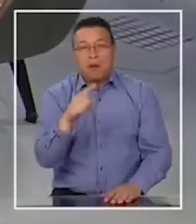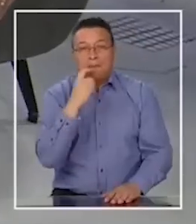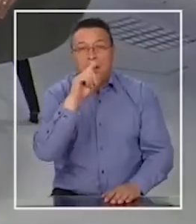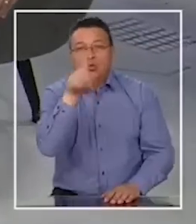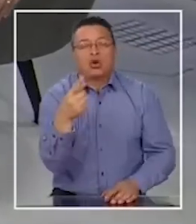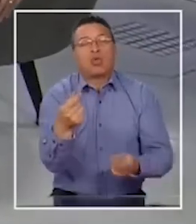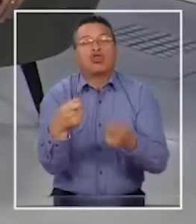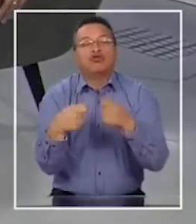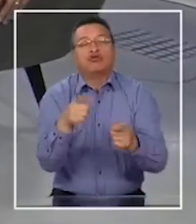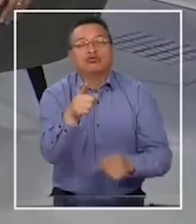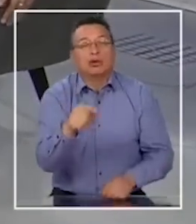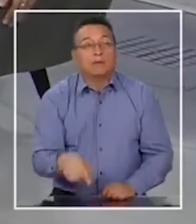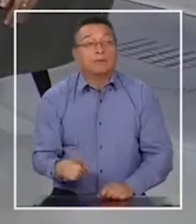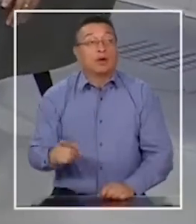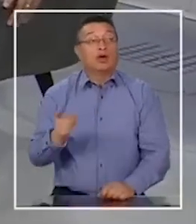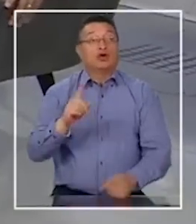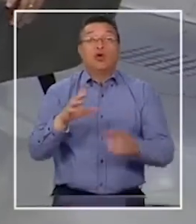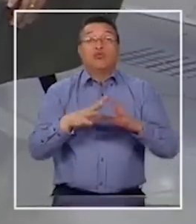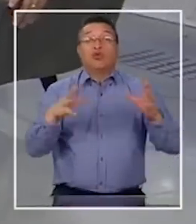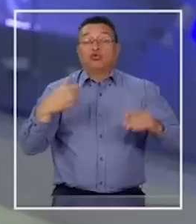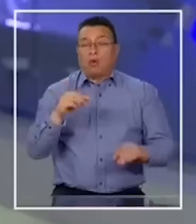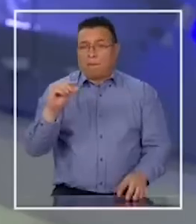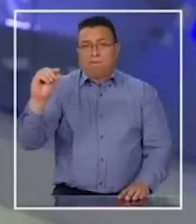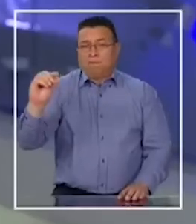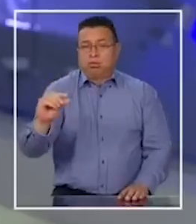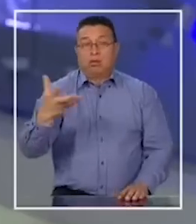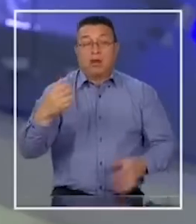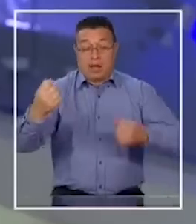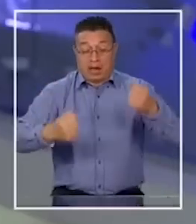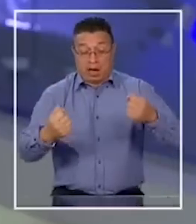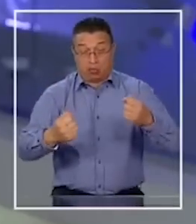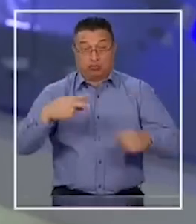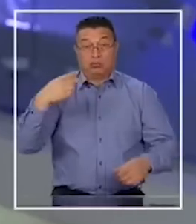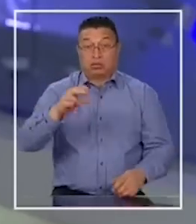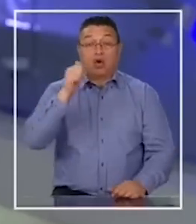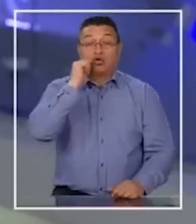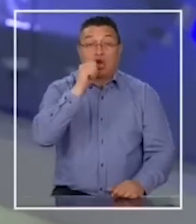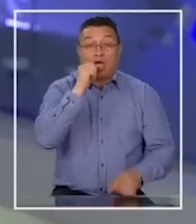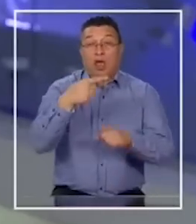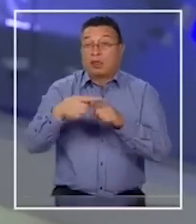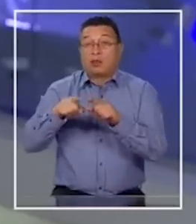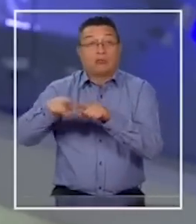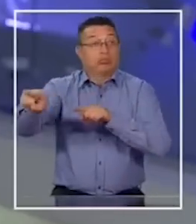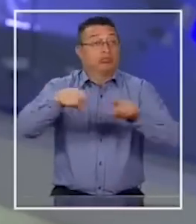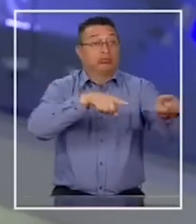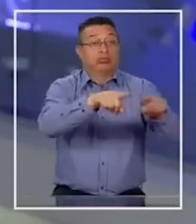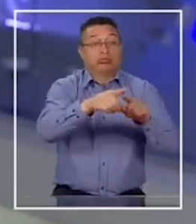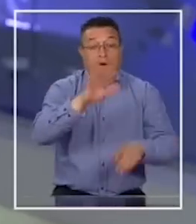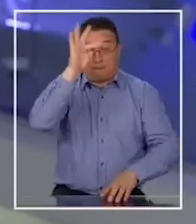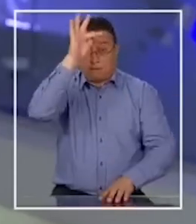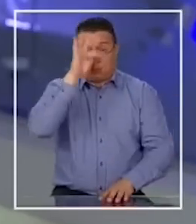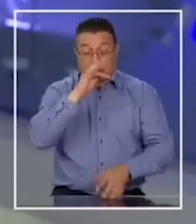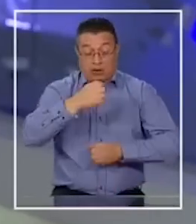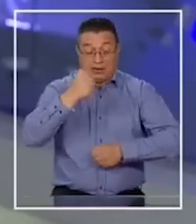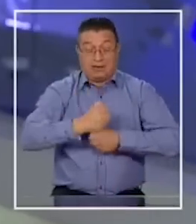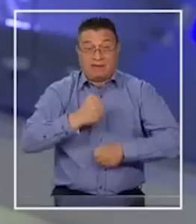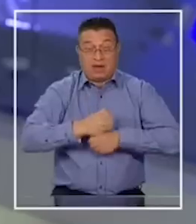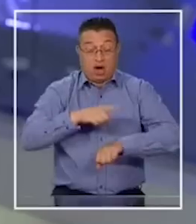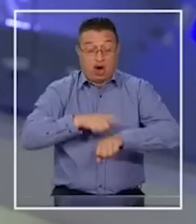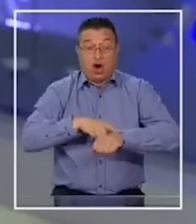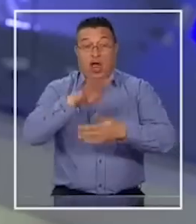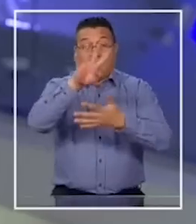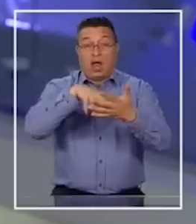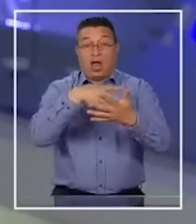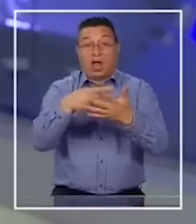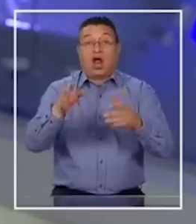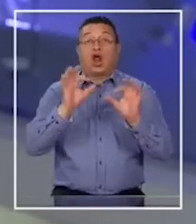le cuesta el municipio marginal porque son los vehículos que se usan todos los días para distintas labores y son funcionarios que trabajan en su horario de